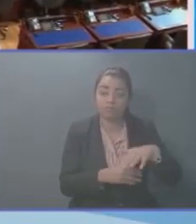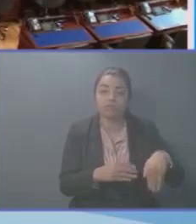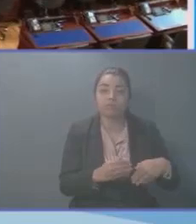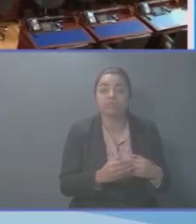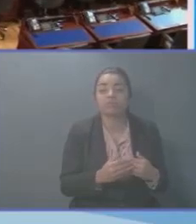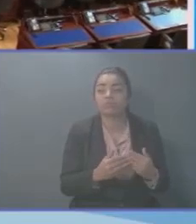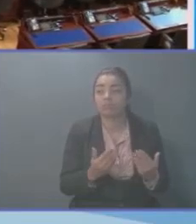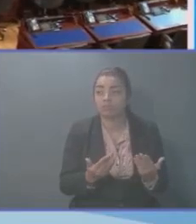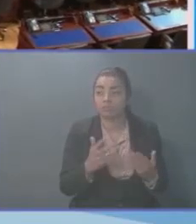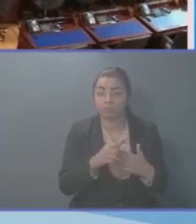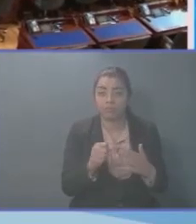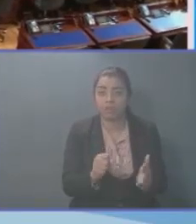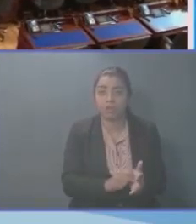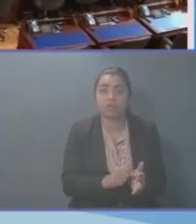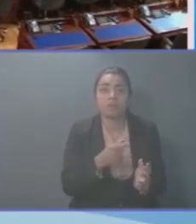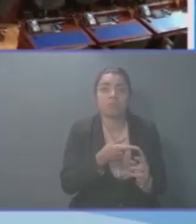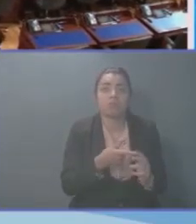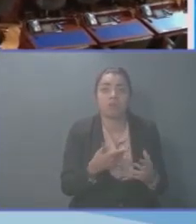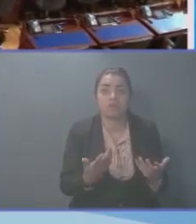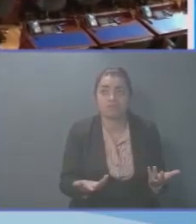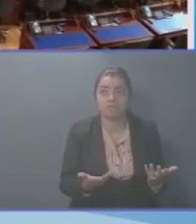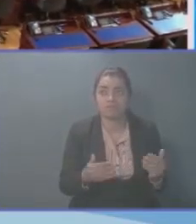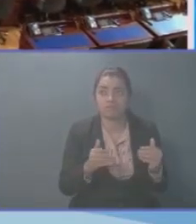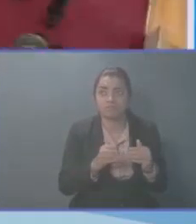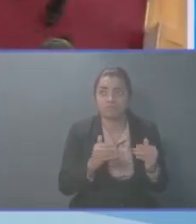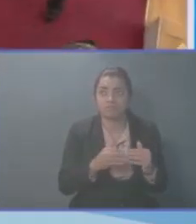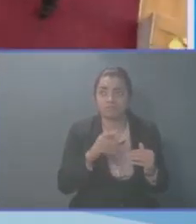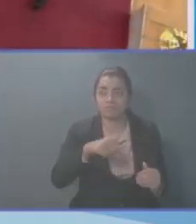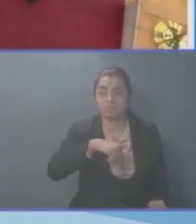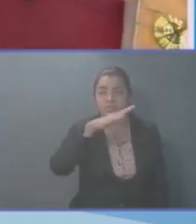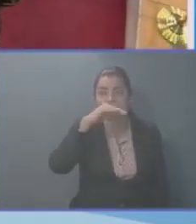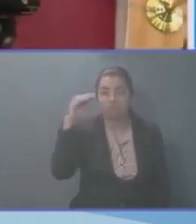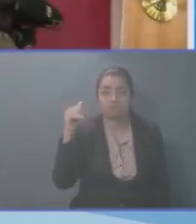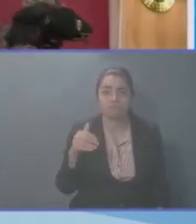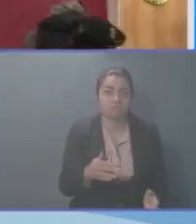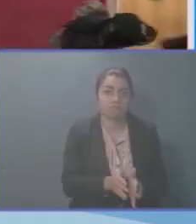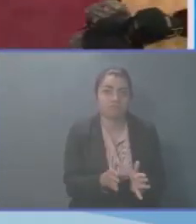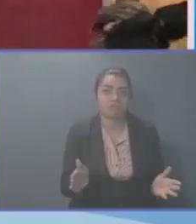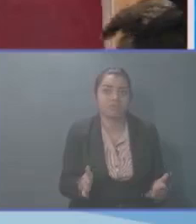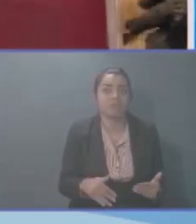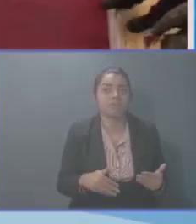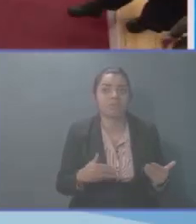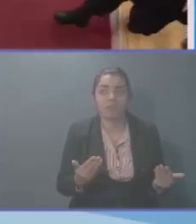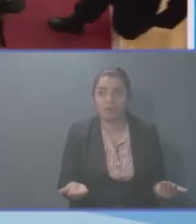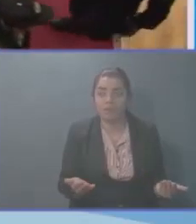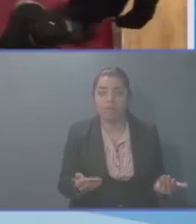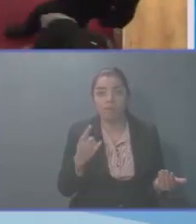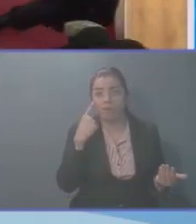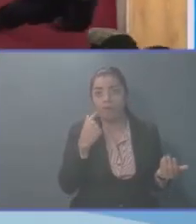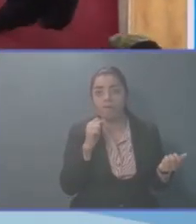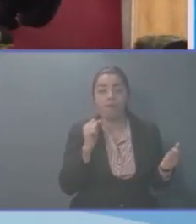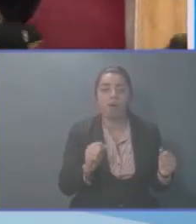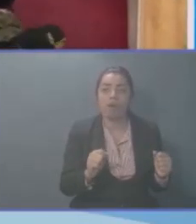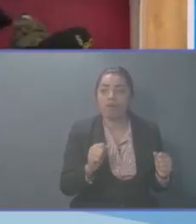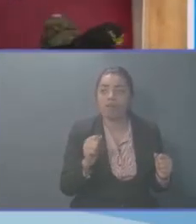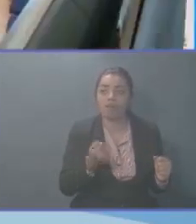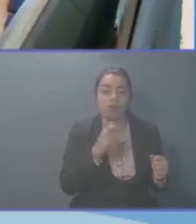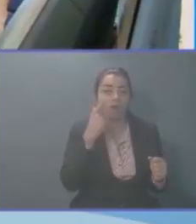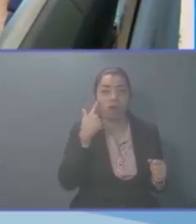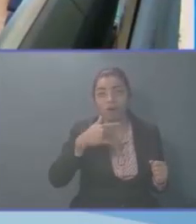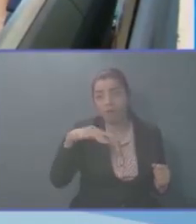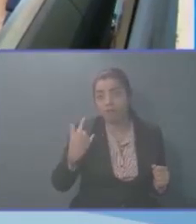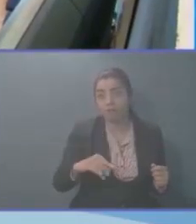Asamblea Legislativa es la afectada, no, sino que es el país en general que definitivamente está, digamos,